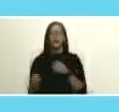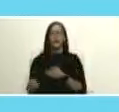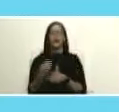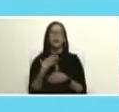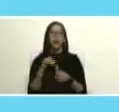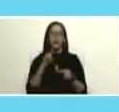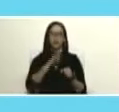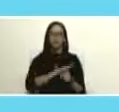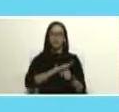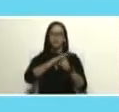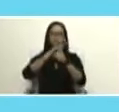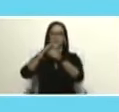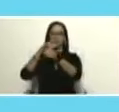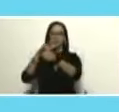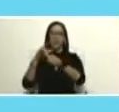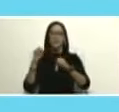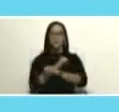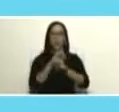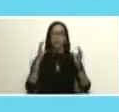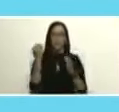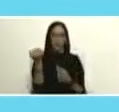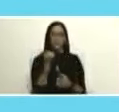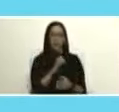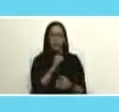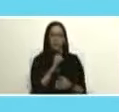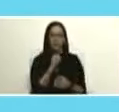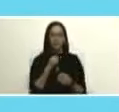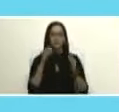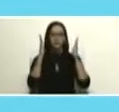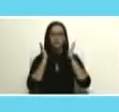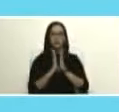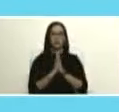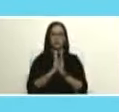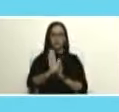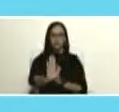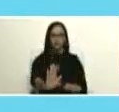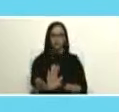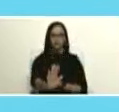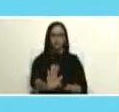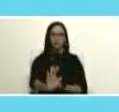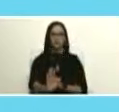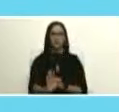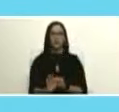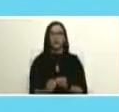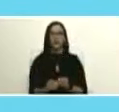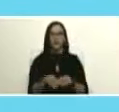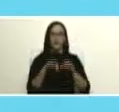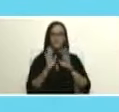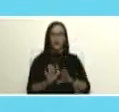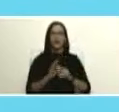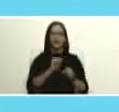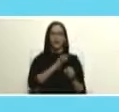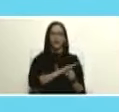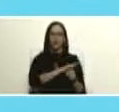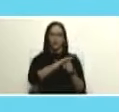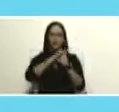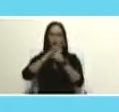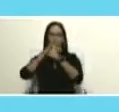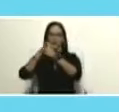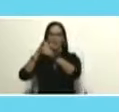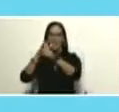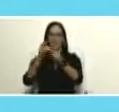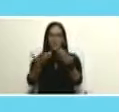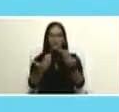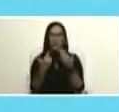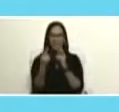unos drones explosivos para matarme, la chinita puso su mano, paró esos drones que venían directo